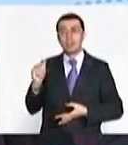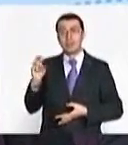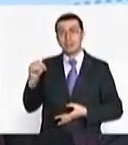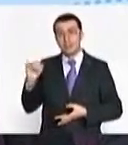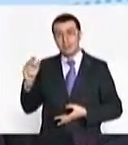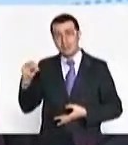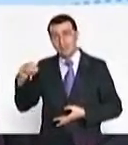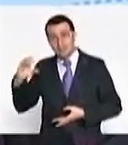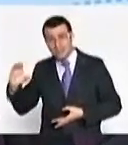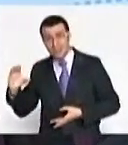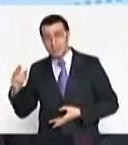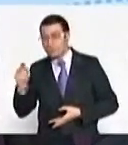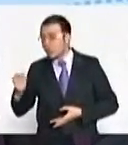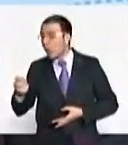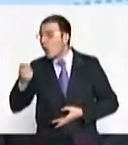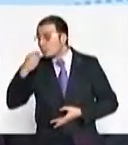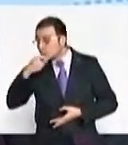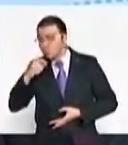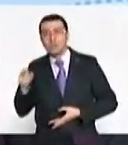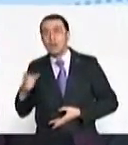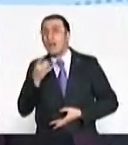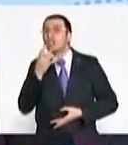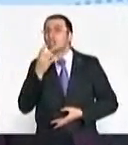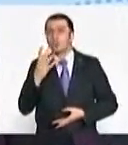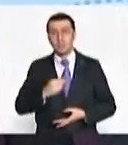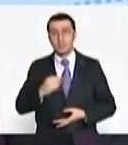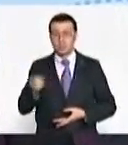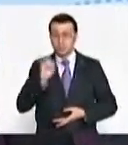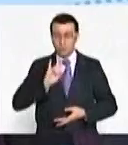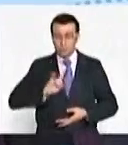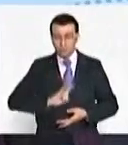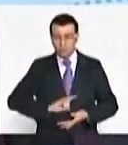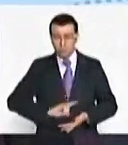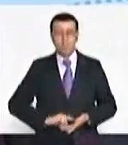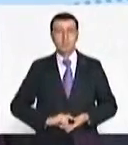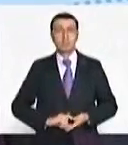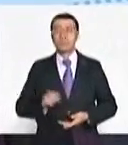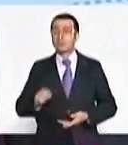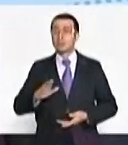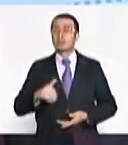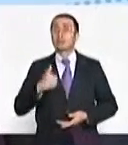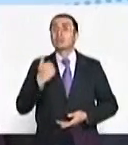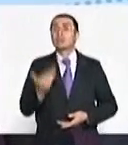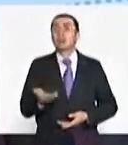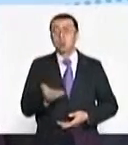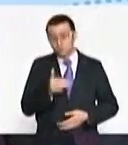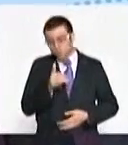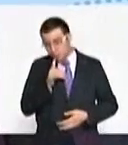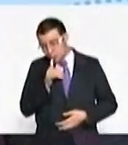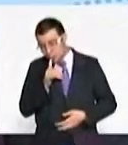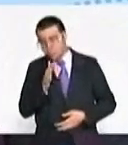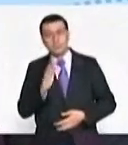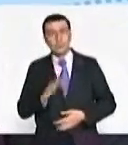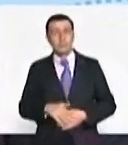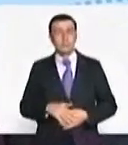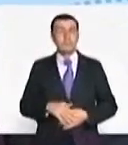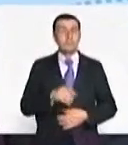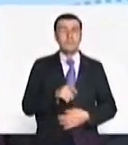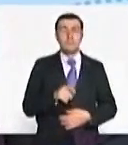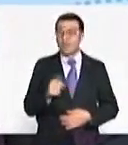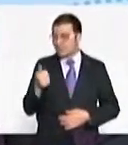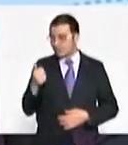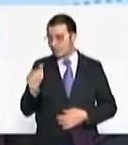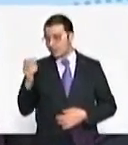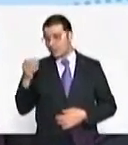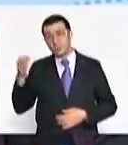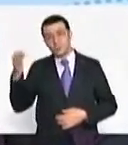la vitamina C sintética, cuando entra en nuestro cuerpo, el 80 al 90% es orinada. O sea, es decir, menos del 10% de la tableta sirve